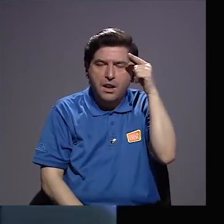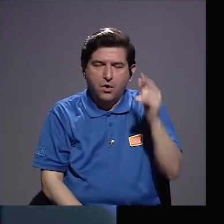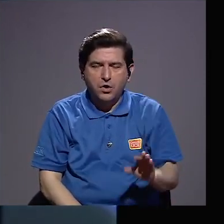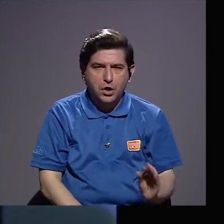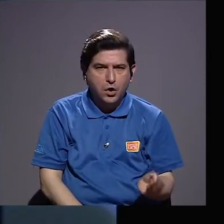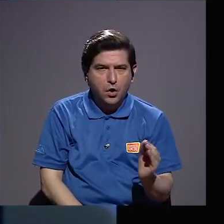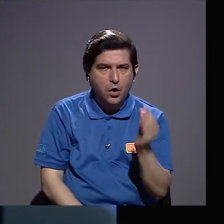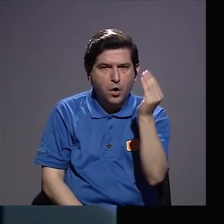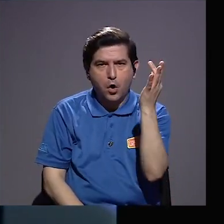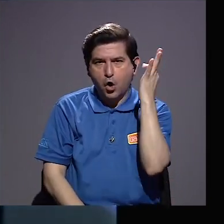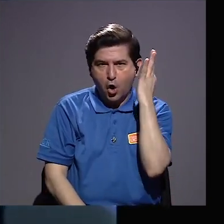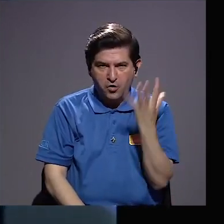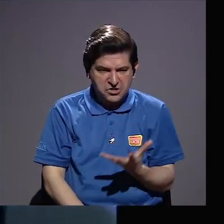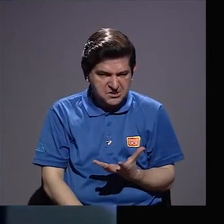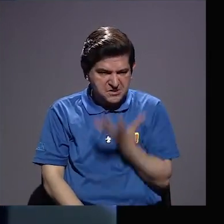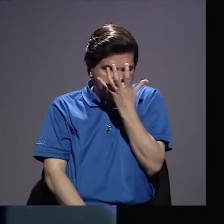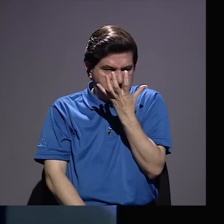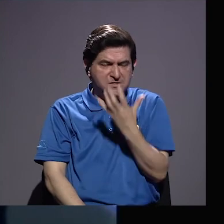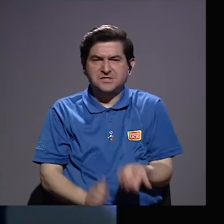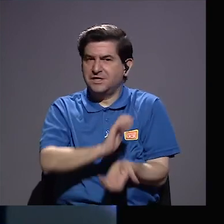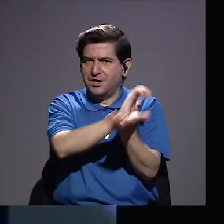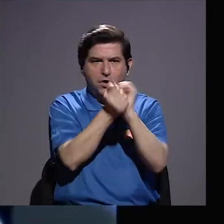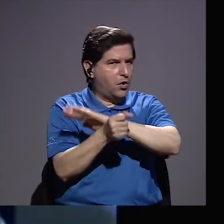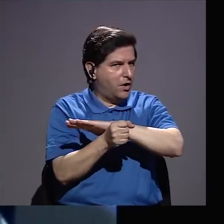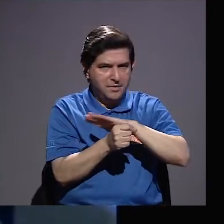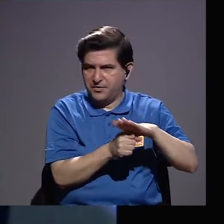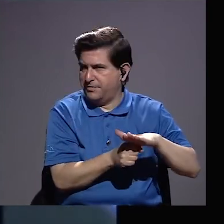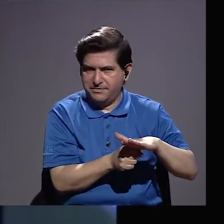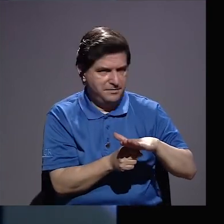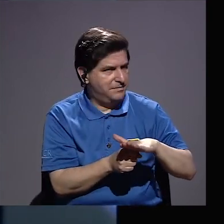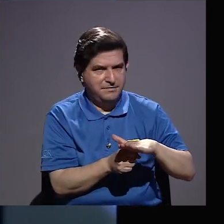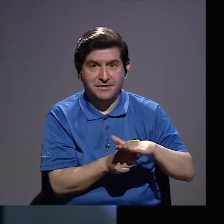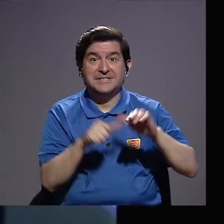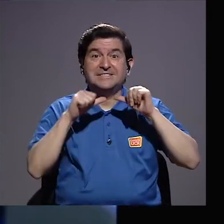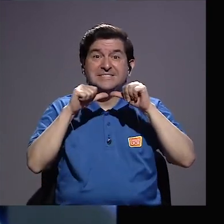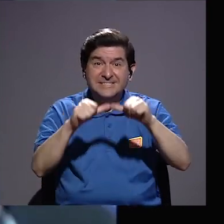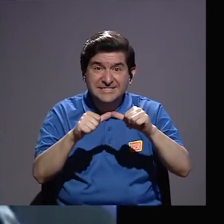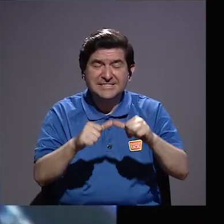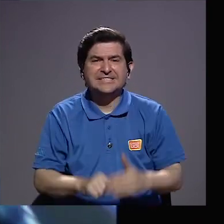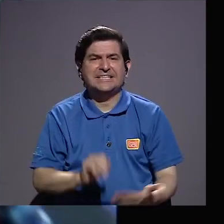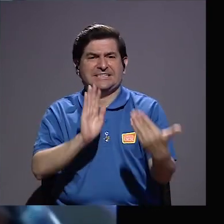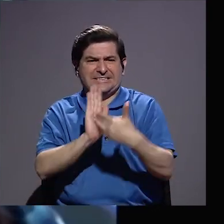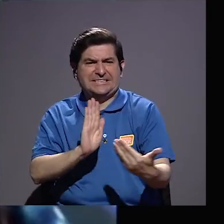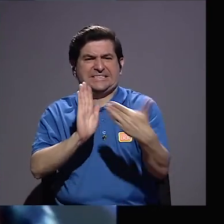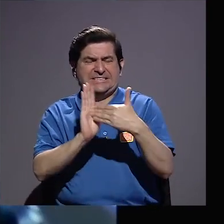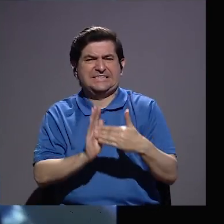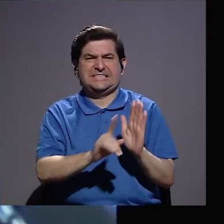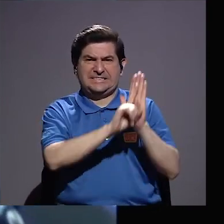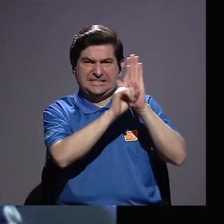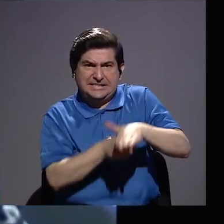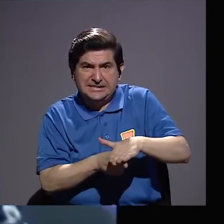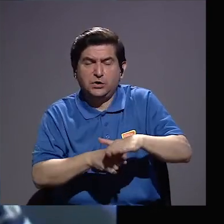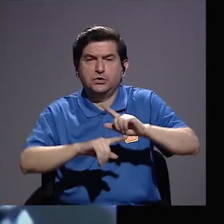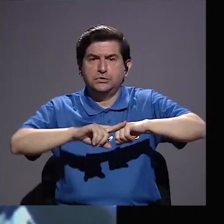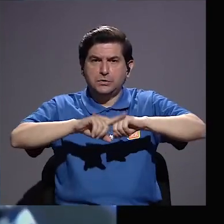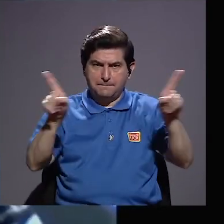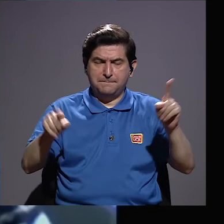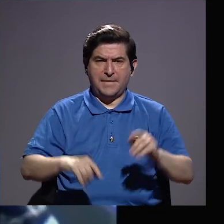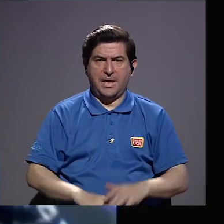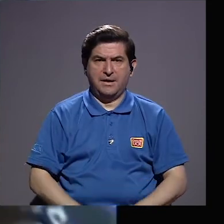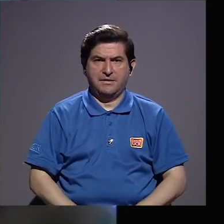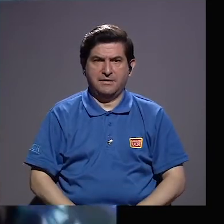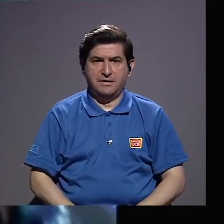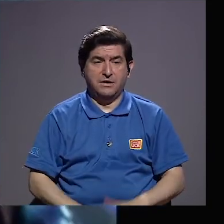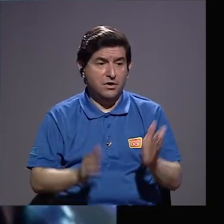jóvenes están muy molestas porque no ha cambiado suficiente, porque todavía tienen que sufrir el acoso, pero